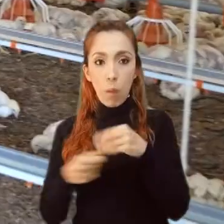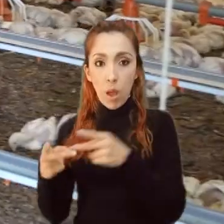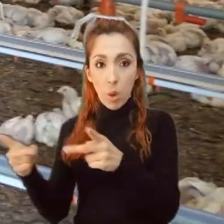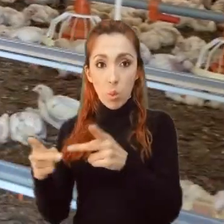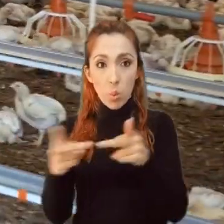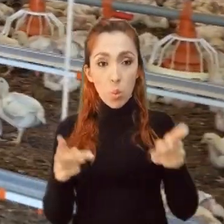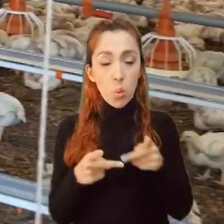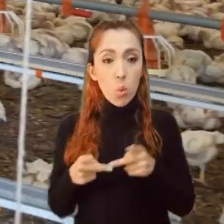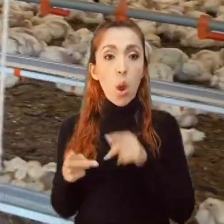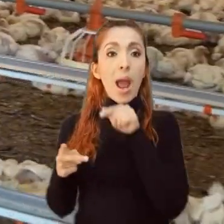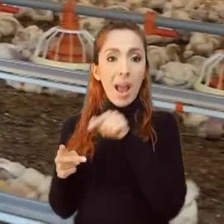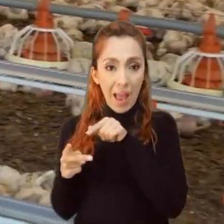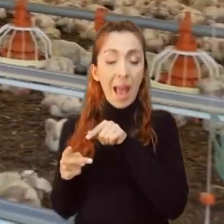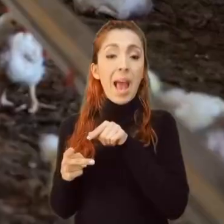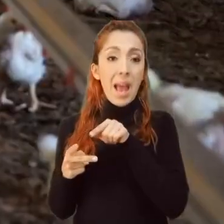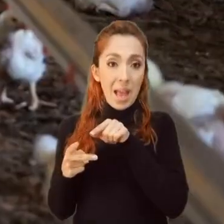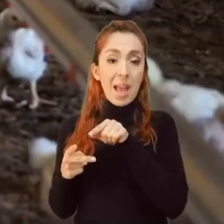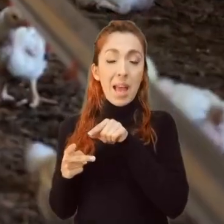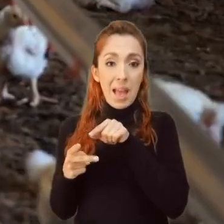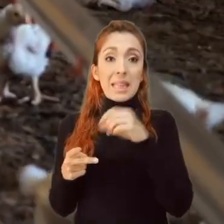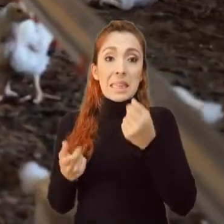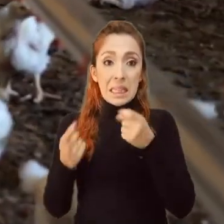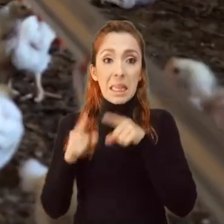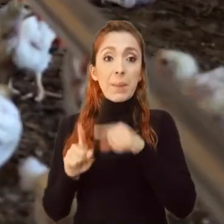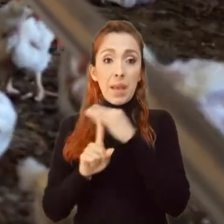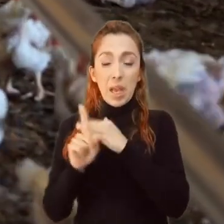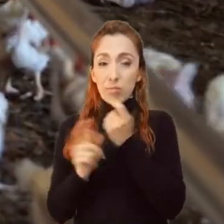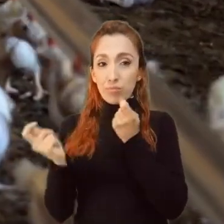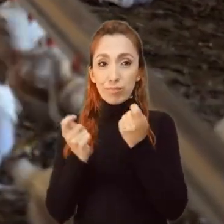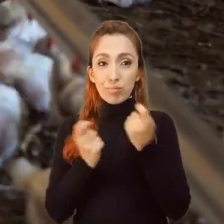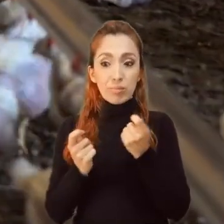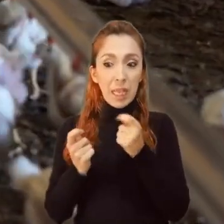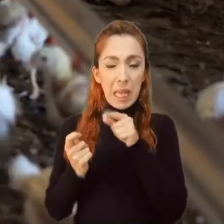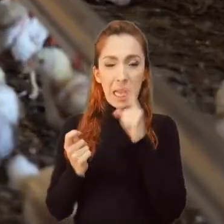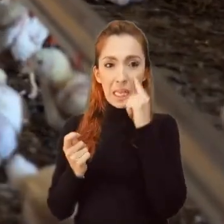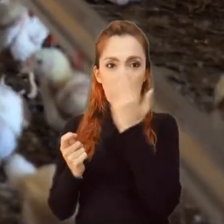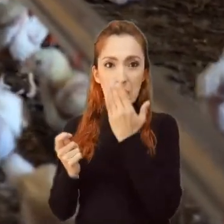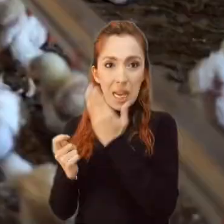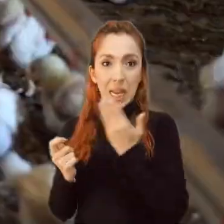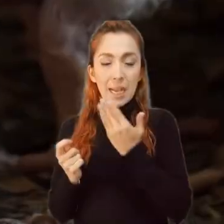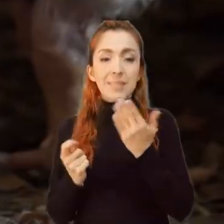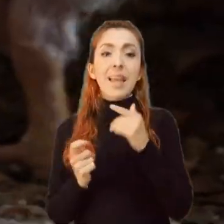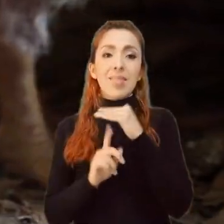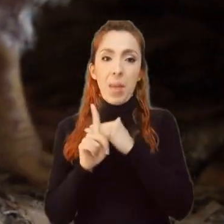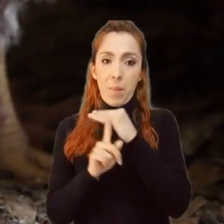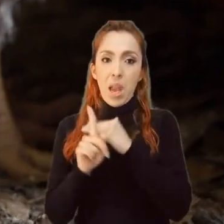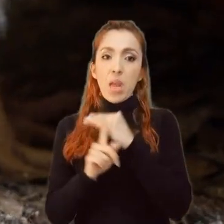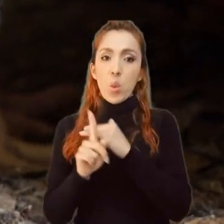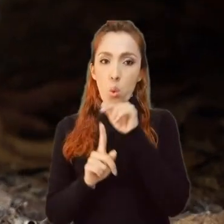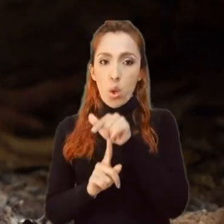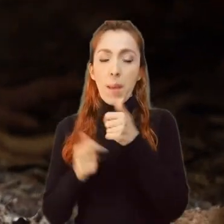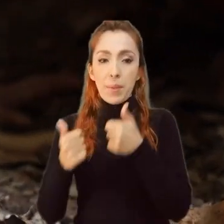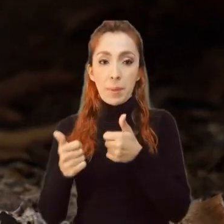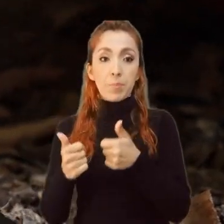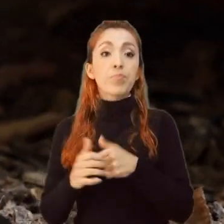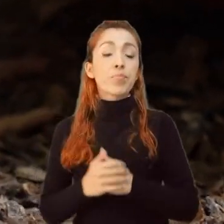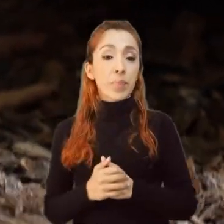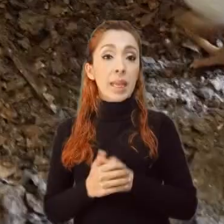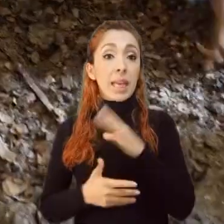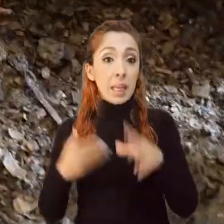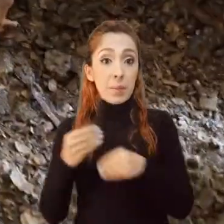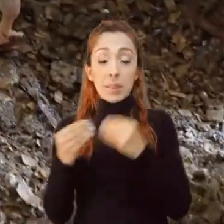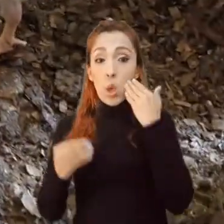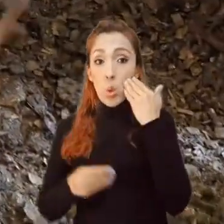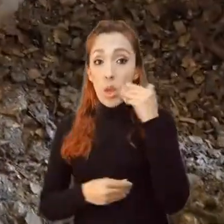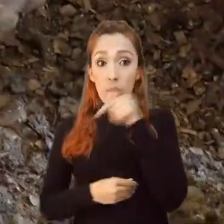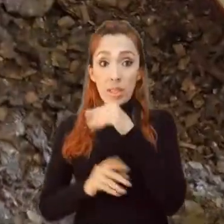uno de los galpones y unos Viper finalizando o iniciando cada uno de los galpones donde se regula la temperatura. Entonces,